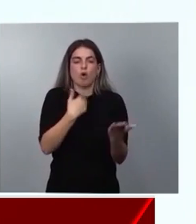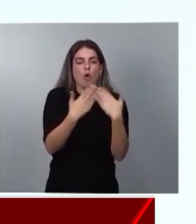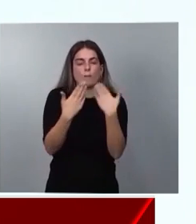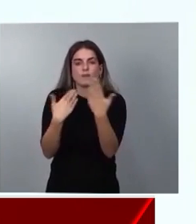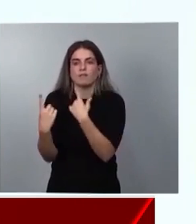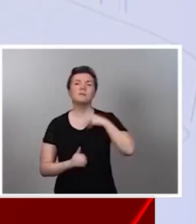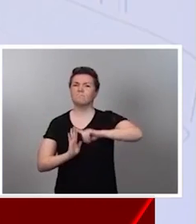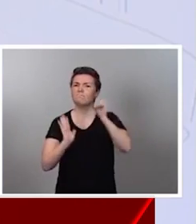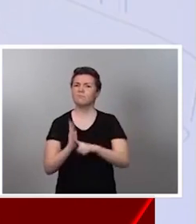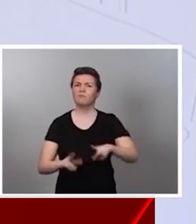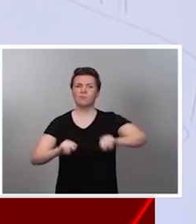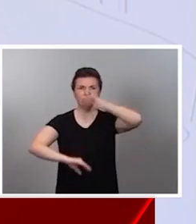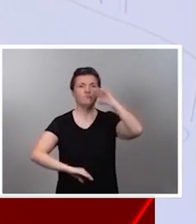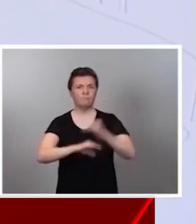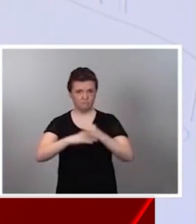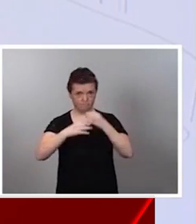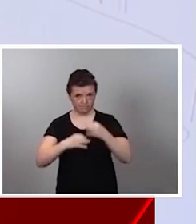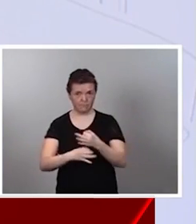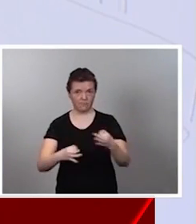personalidad como la del jefe del gobierno,